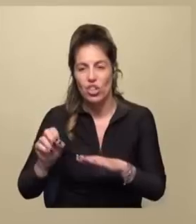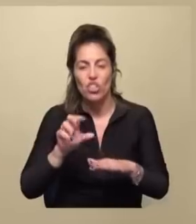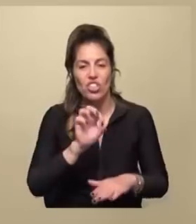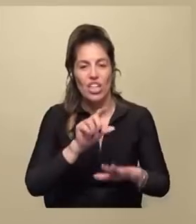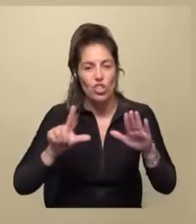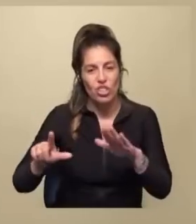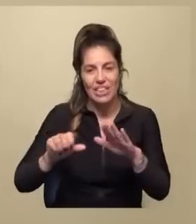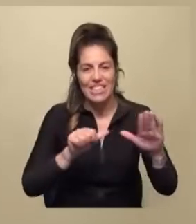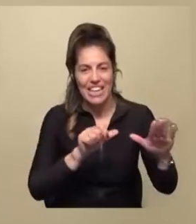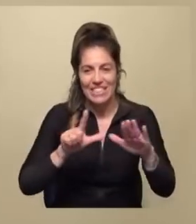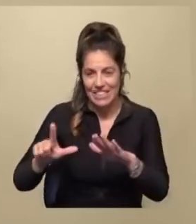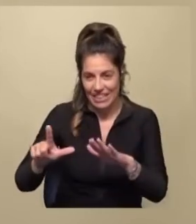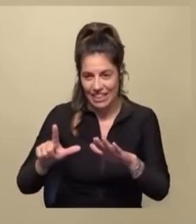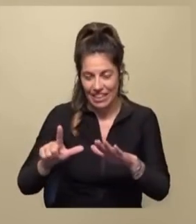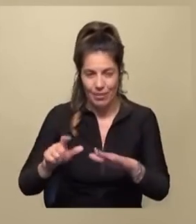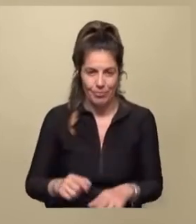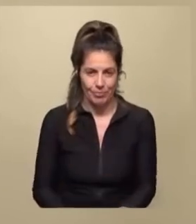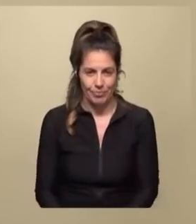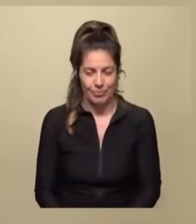asterisco 07 67